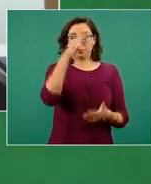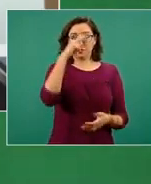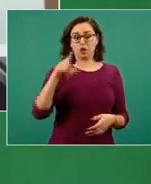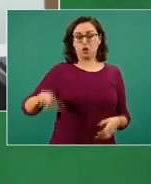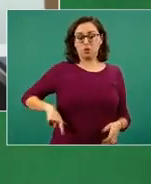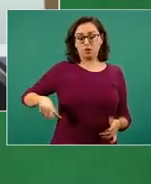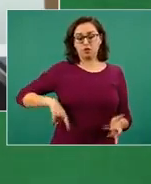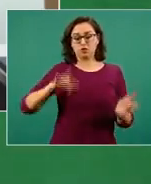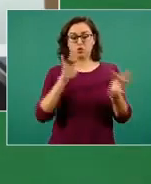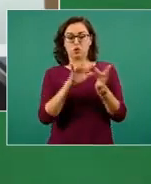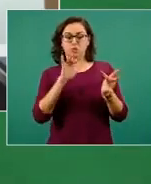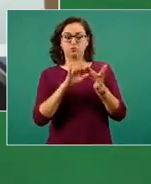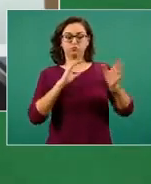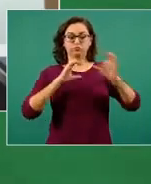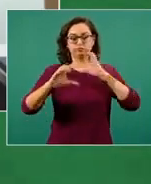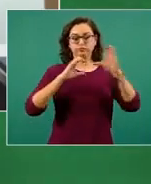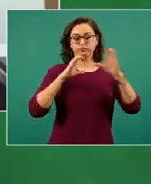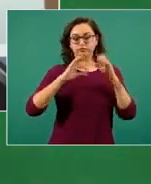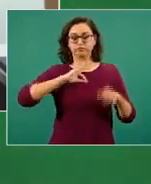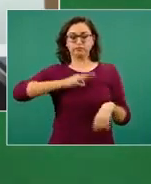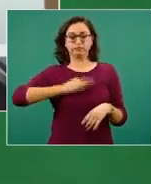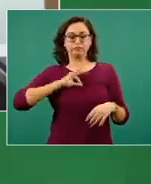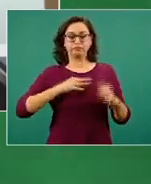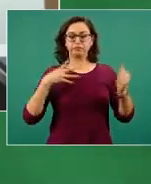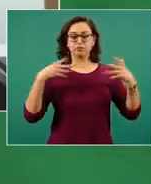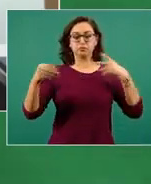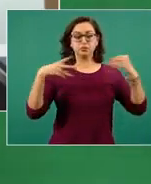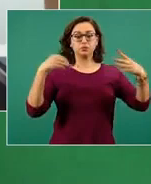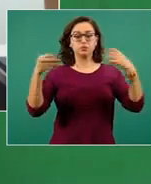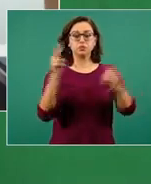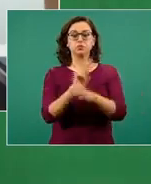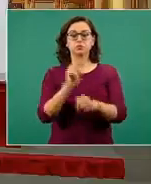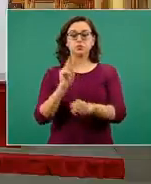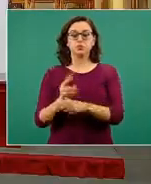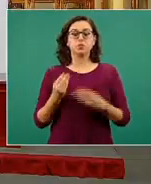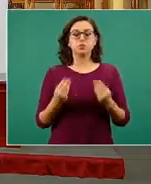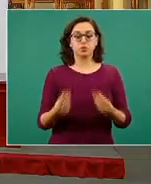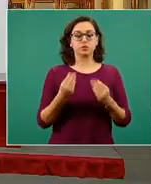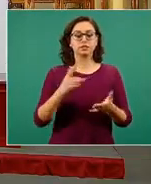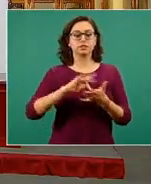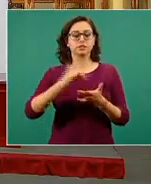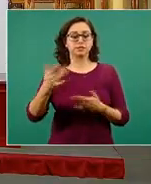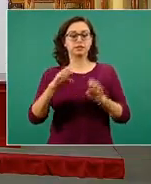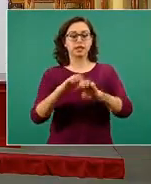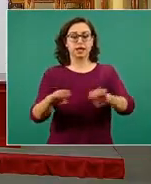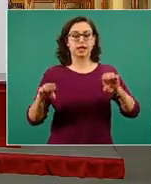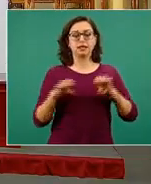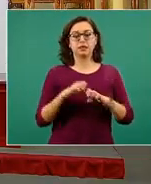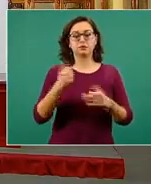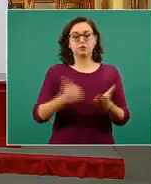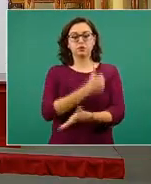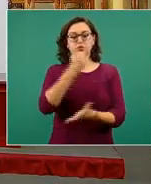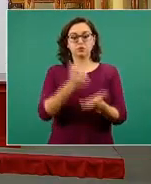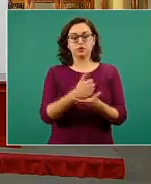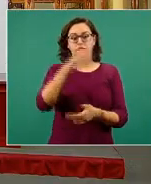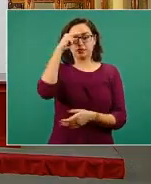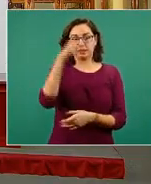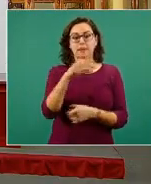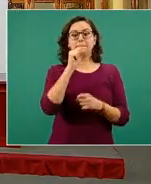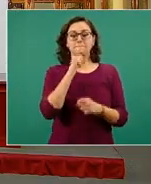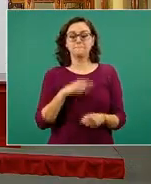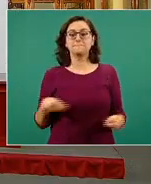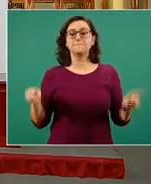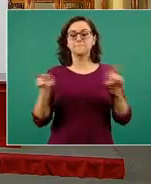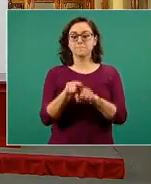en el monitoreo de la pandemia, lo cual agradecemos este trabajo en equipo con la Ciudad de México, así como el uso de los espacios públicos